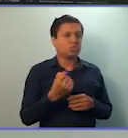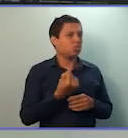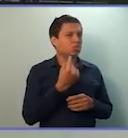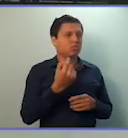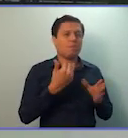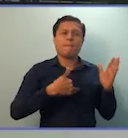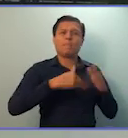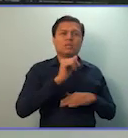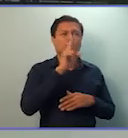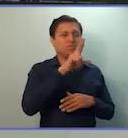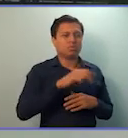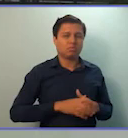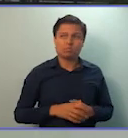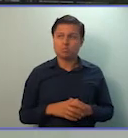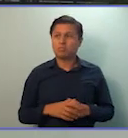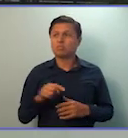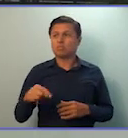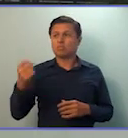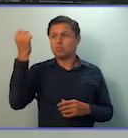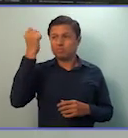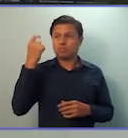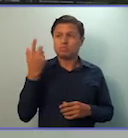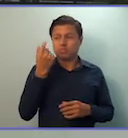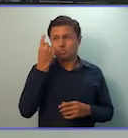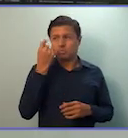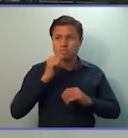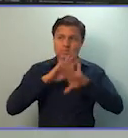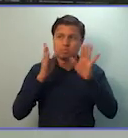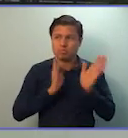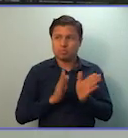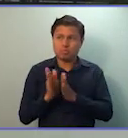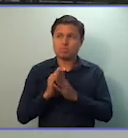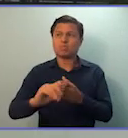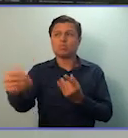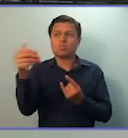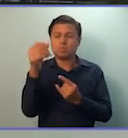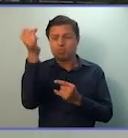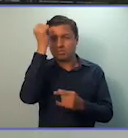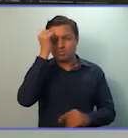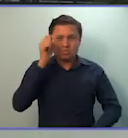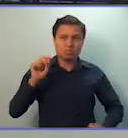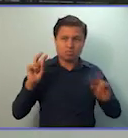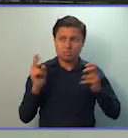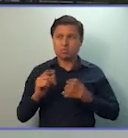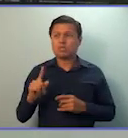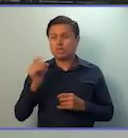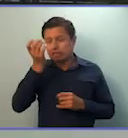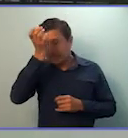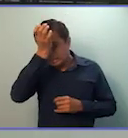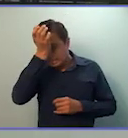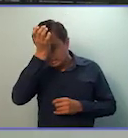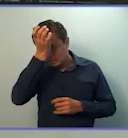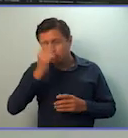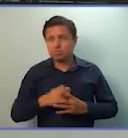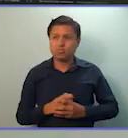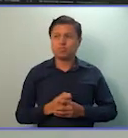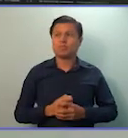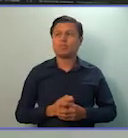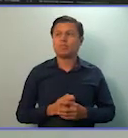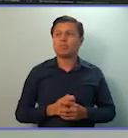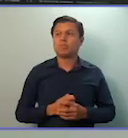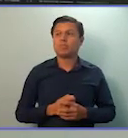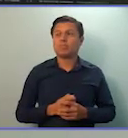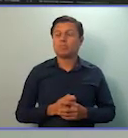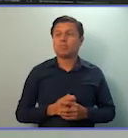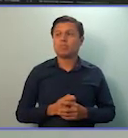salen a entregar en el momento de votar esto es importante que nos vayamos preparando y educando sobre eso para no equivocarnos al momento de ejercer el voto si es que